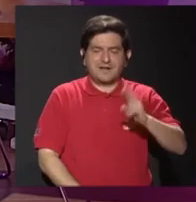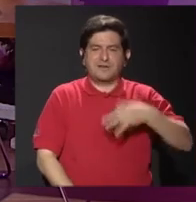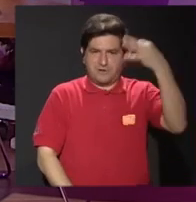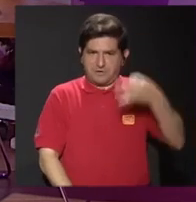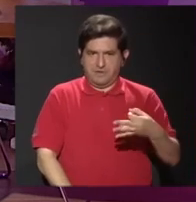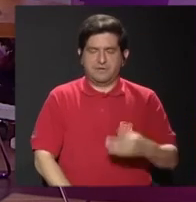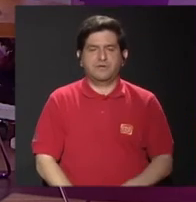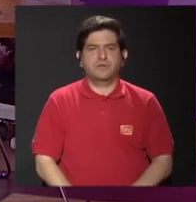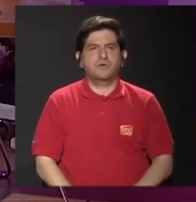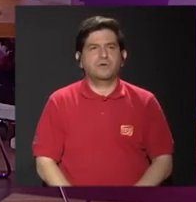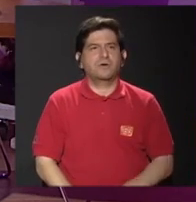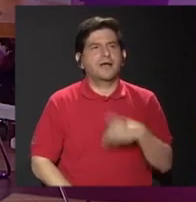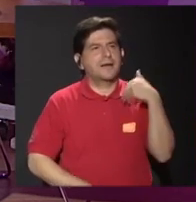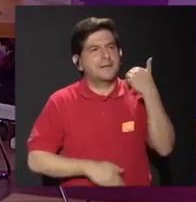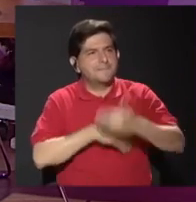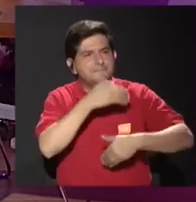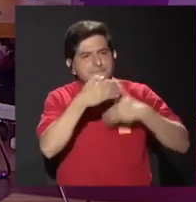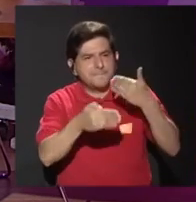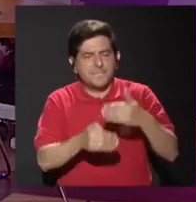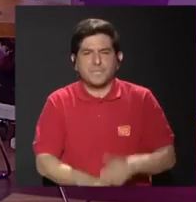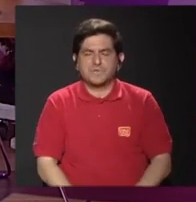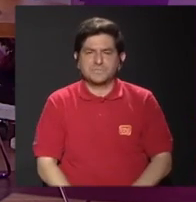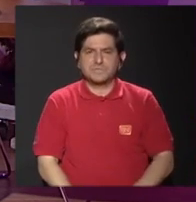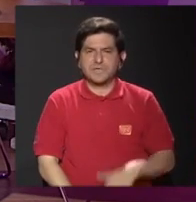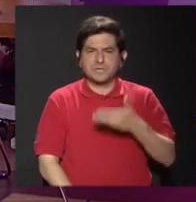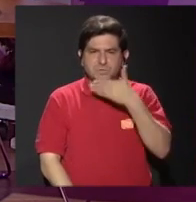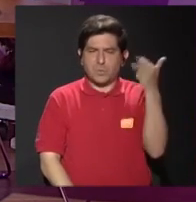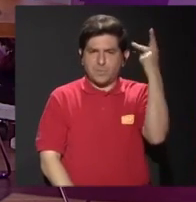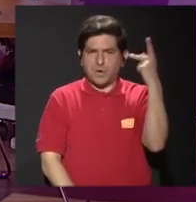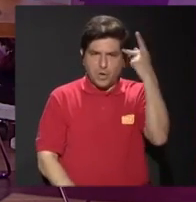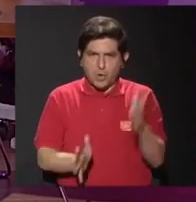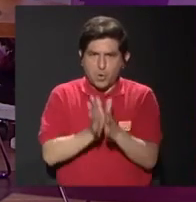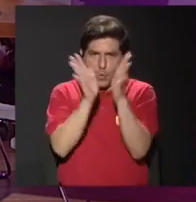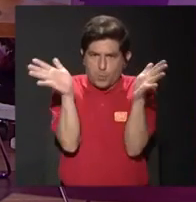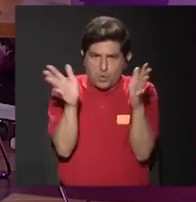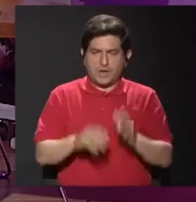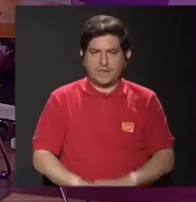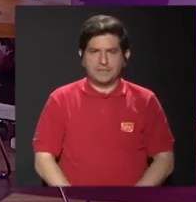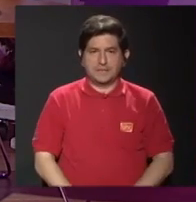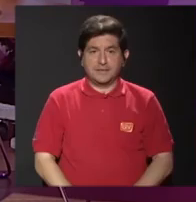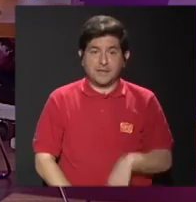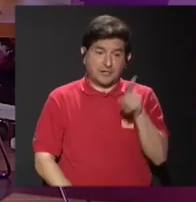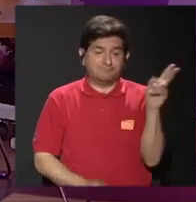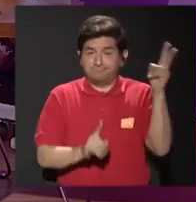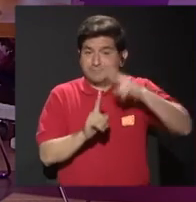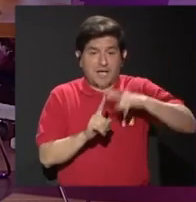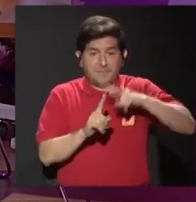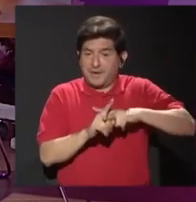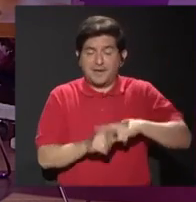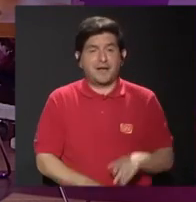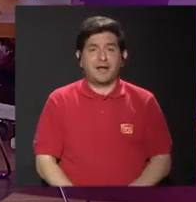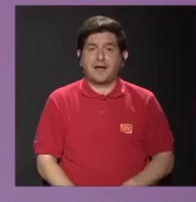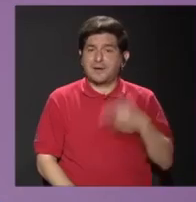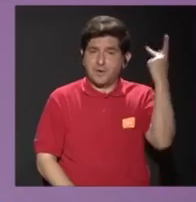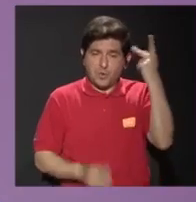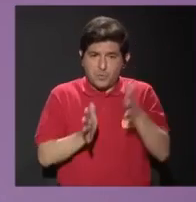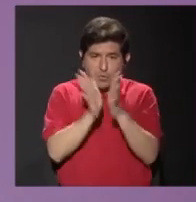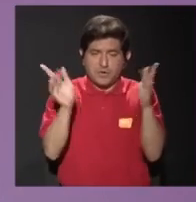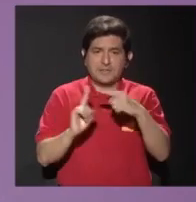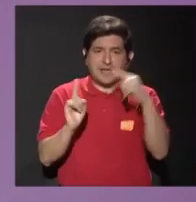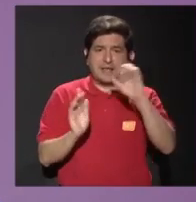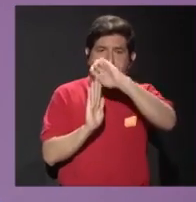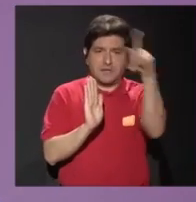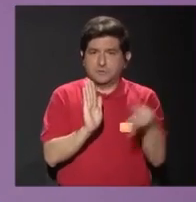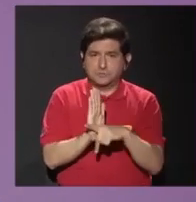para que tengamos una mejor política pública está realmente el ejercer la política pública desde la